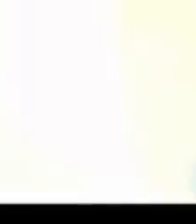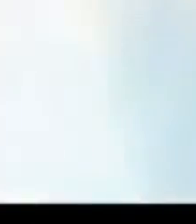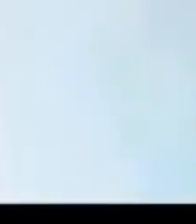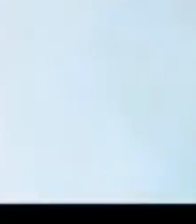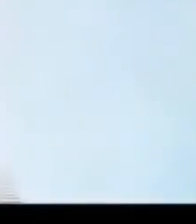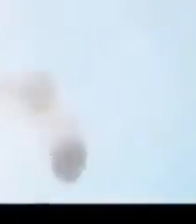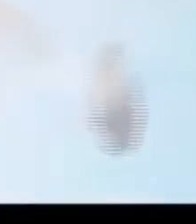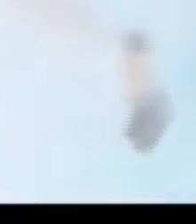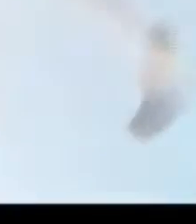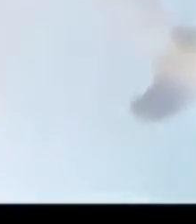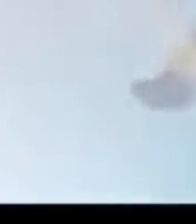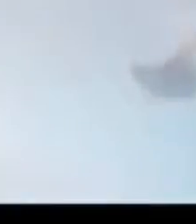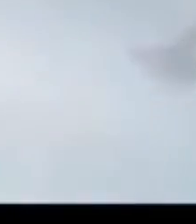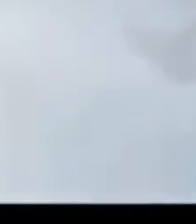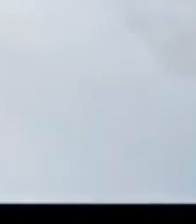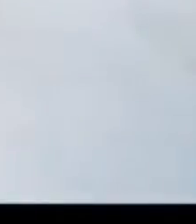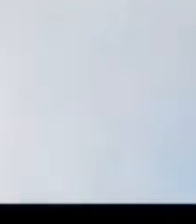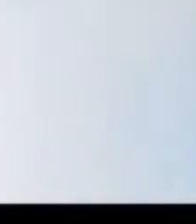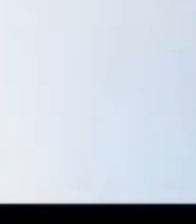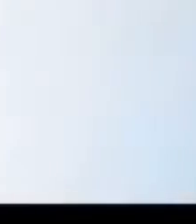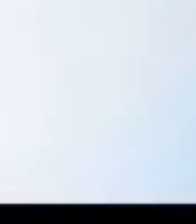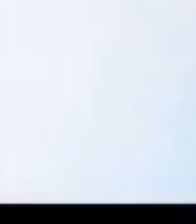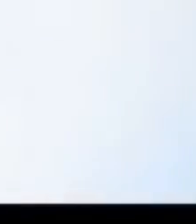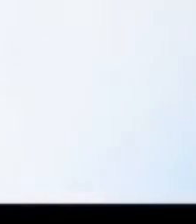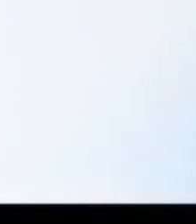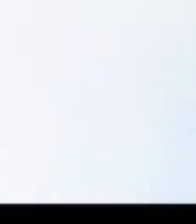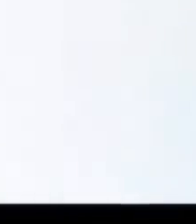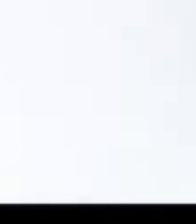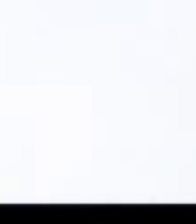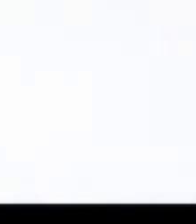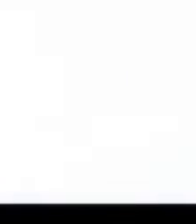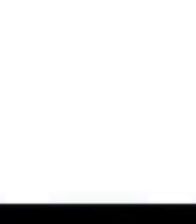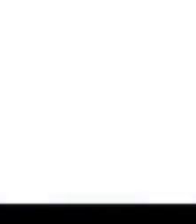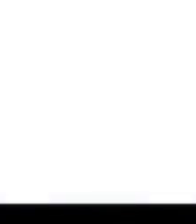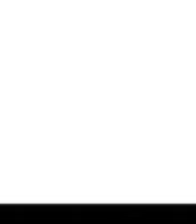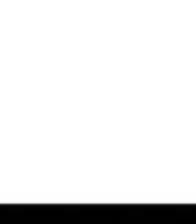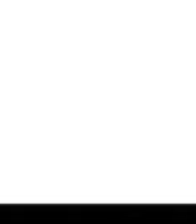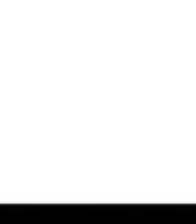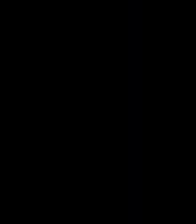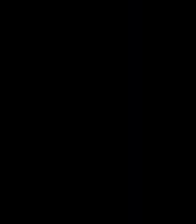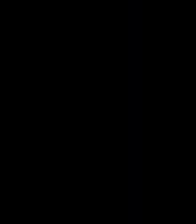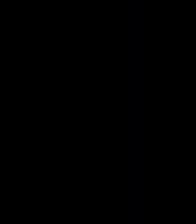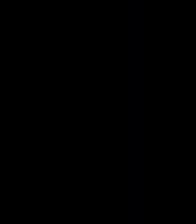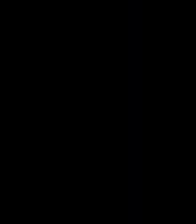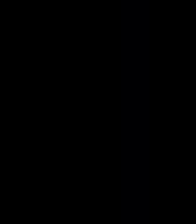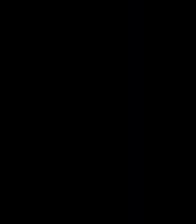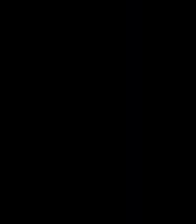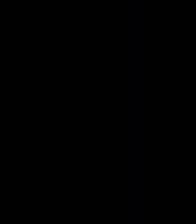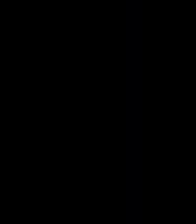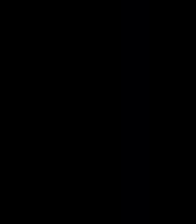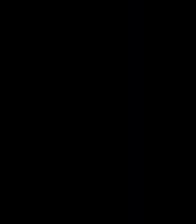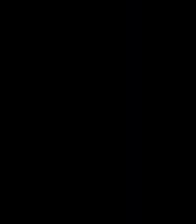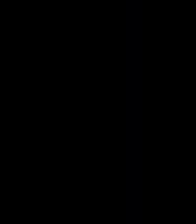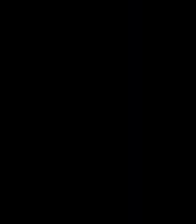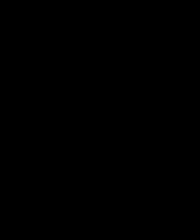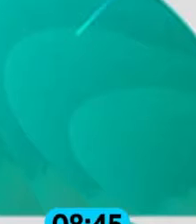sábados a las 3 de la tarde, aquí en 13, Costa Rica Televisión.